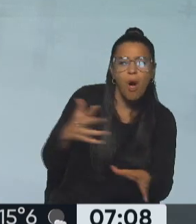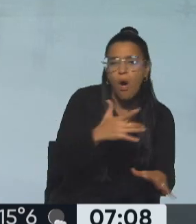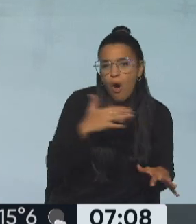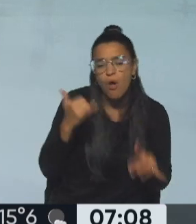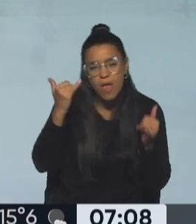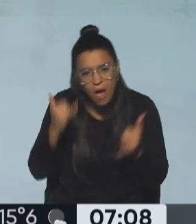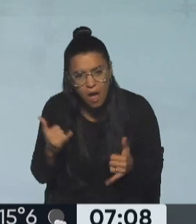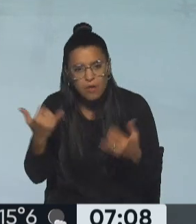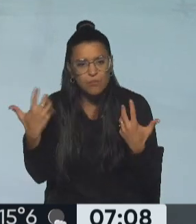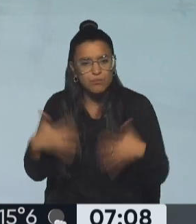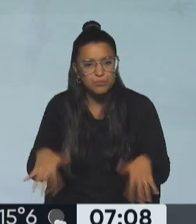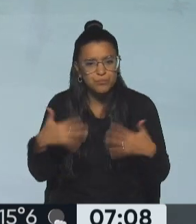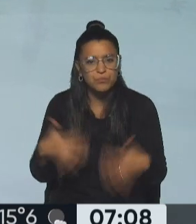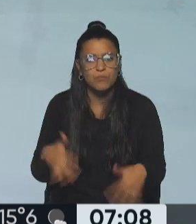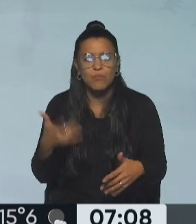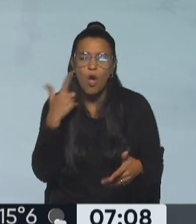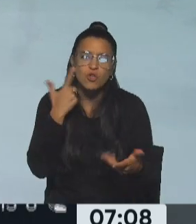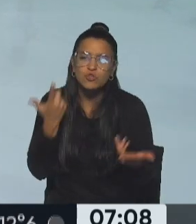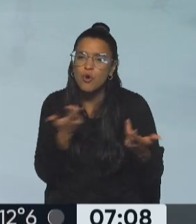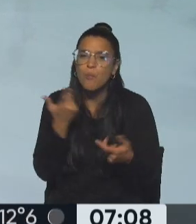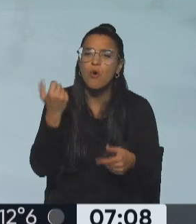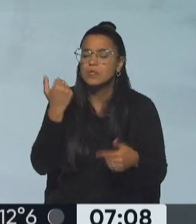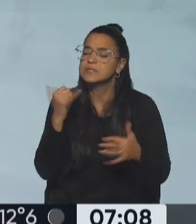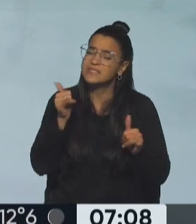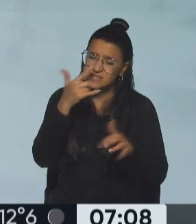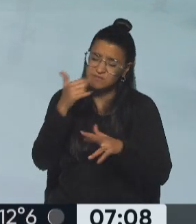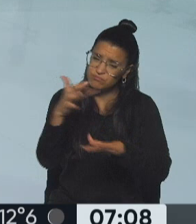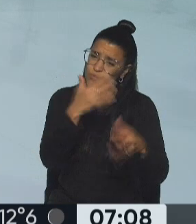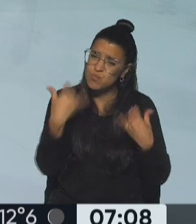mucho cotilleo no económico